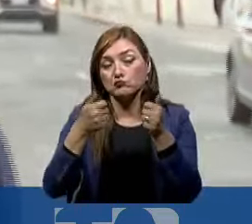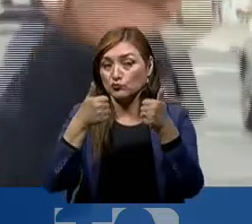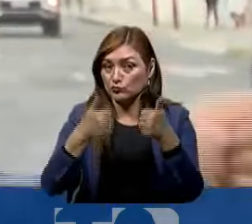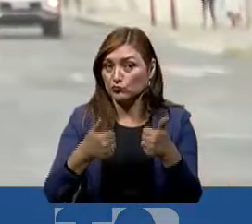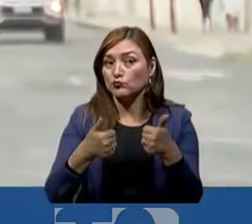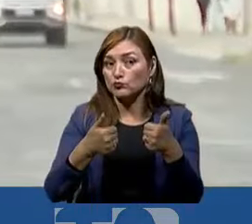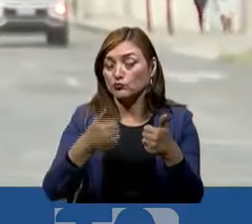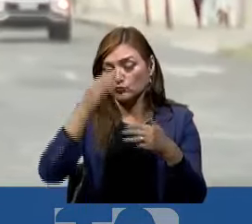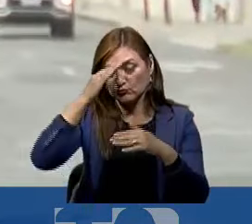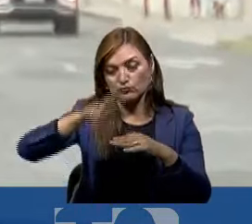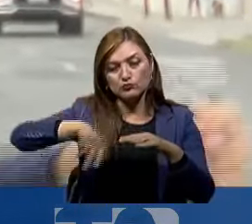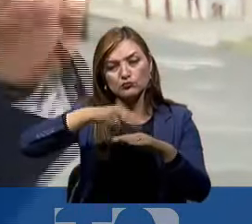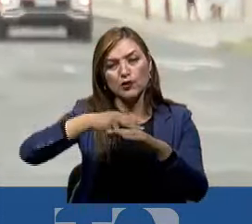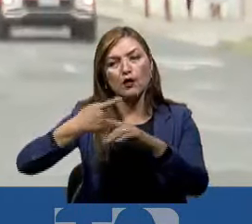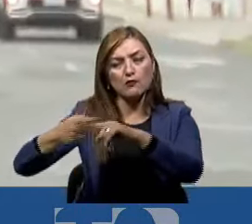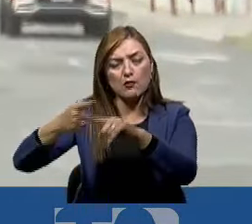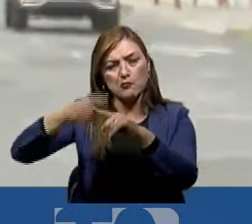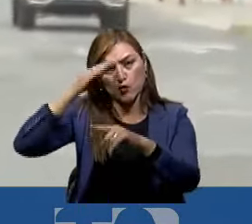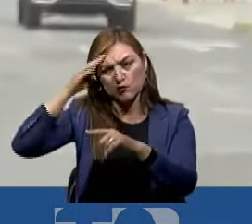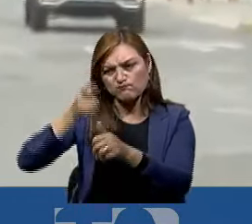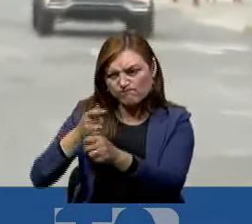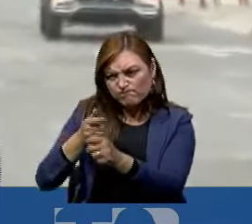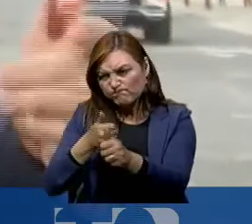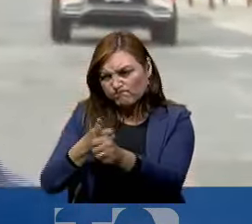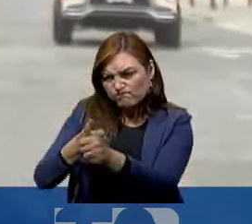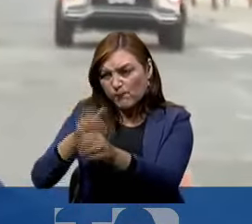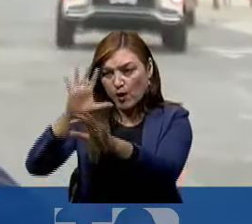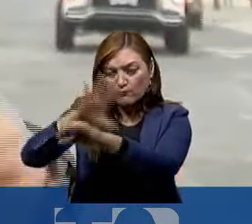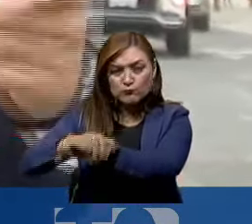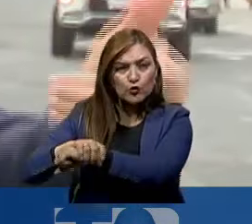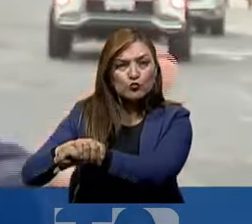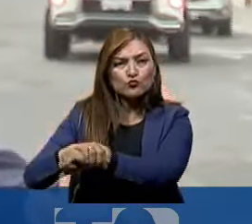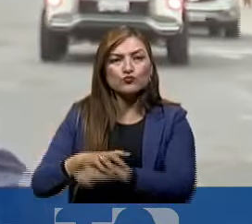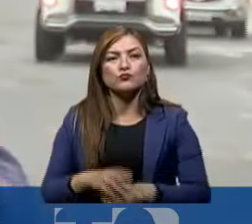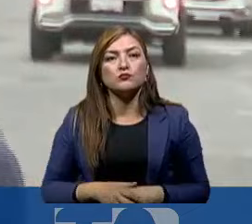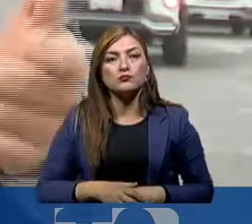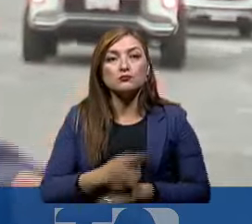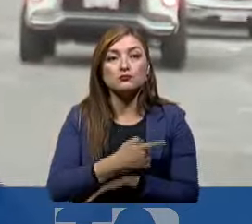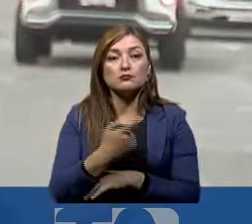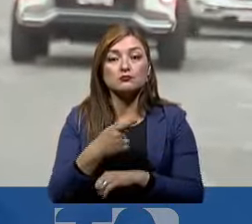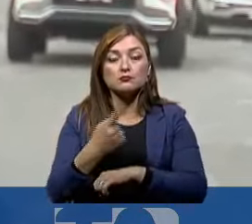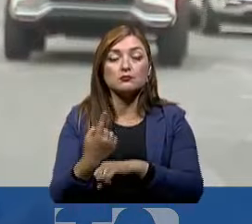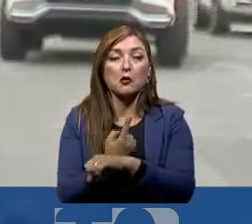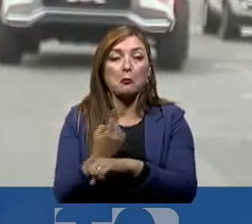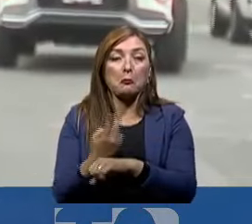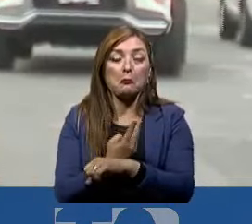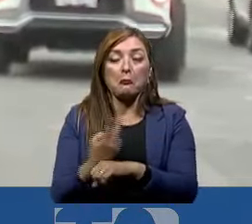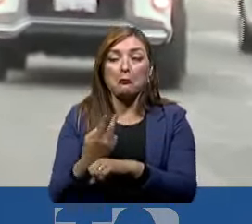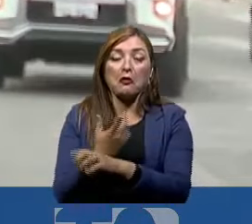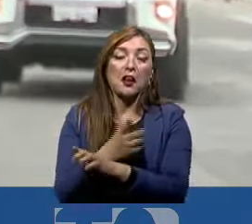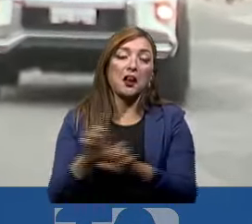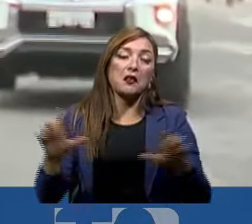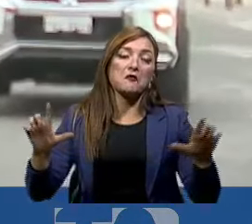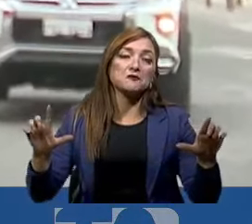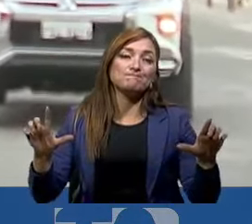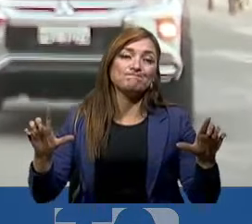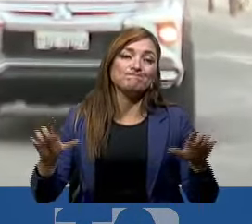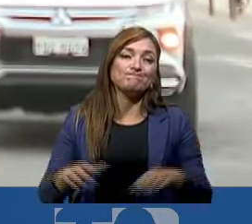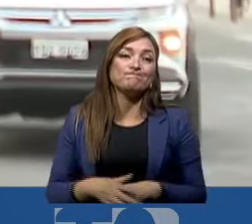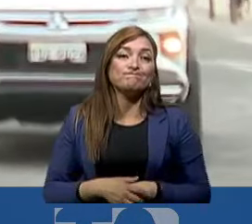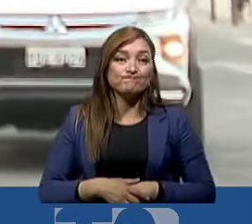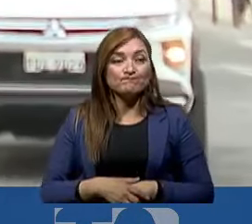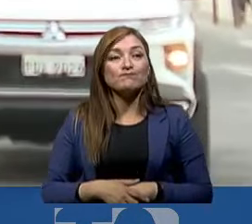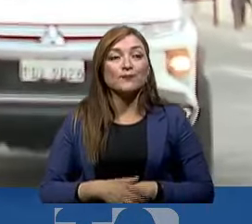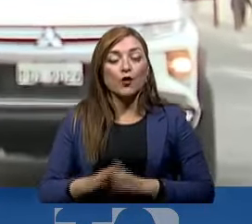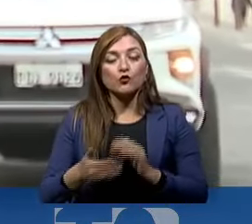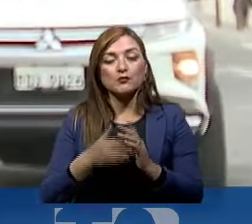Nacional. Y en otros sectores también les capturan a los delincuentes, pero a las pocas horas, a los pocos días, salen nuevamente libres. Y contra esos mismos delincuentes